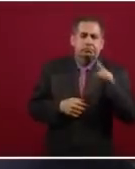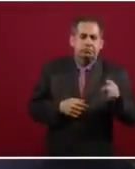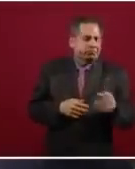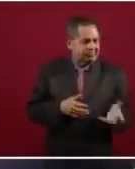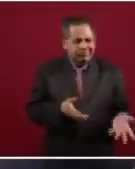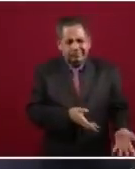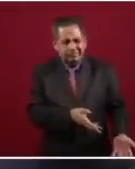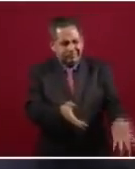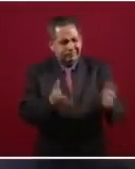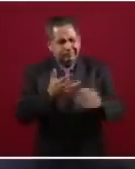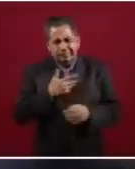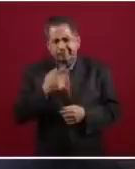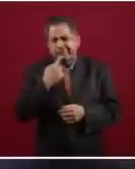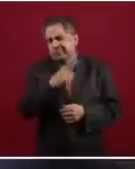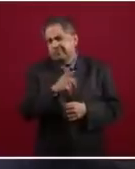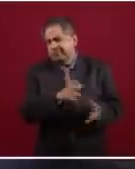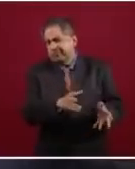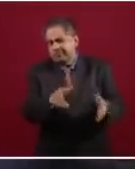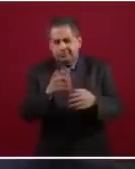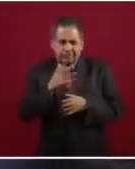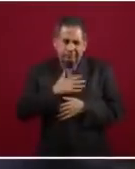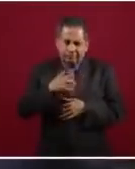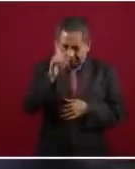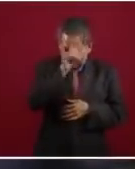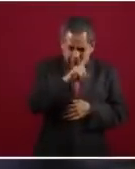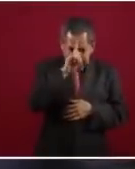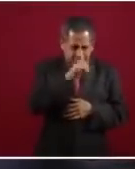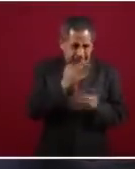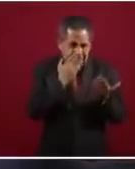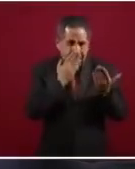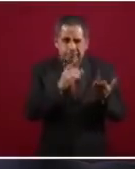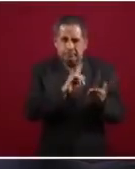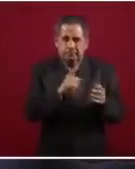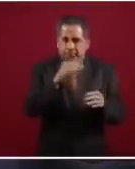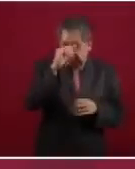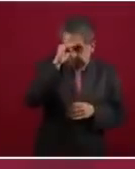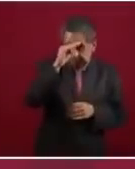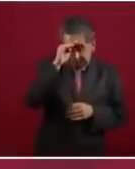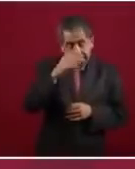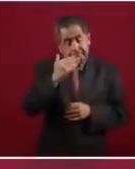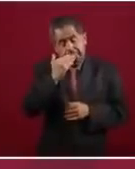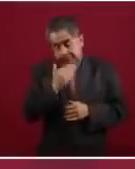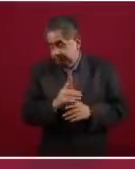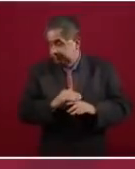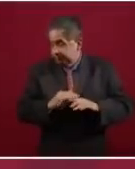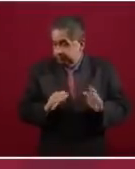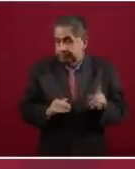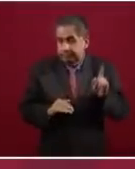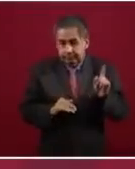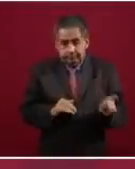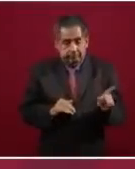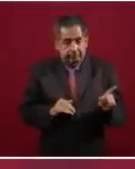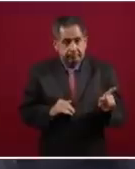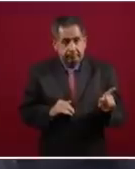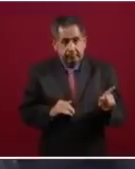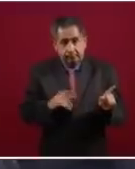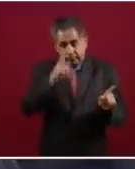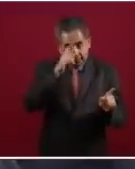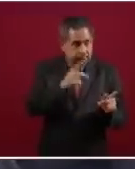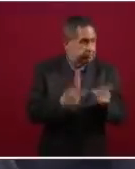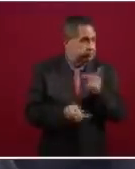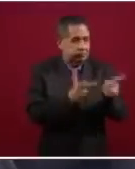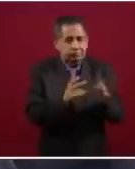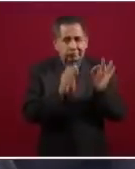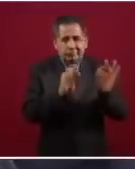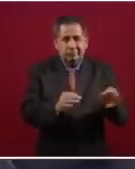Están en su derecho, pero yo les recomendaría que lo piensen bien y que